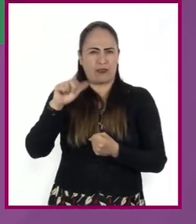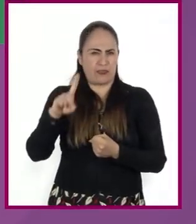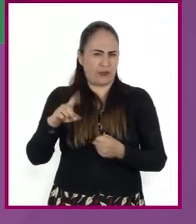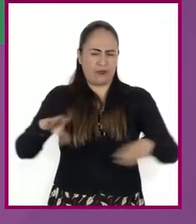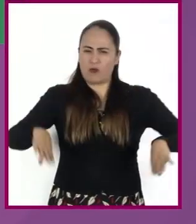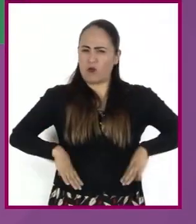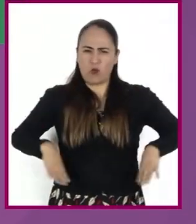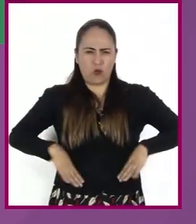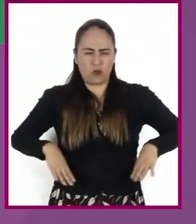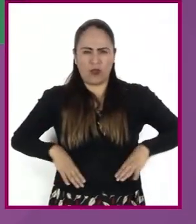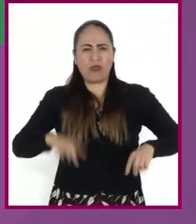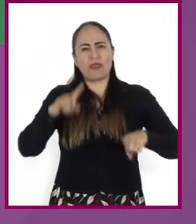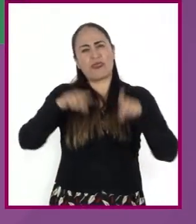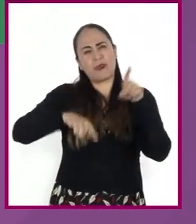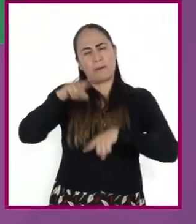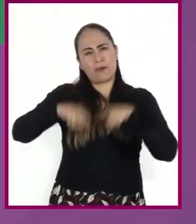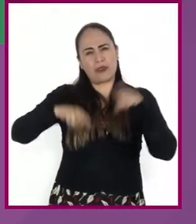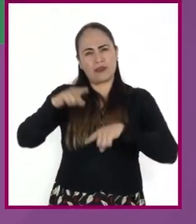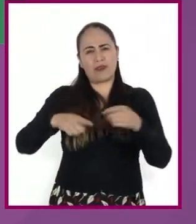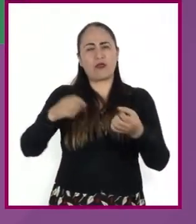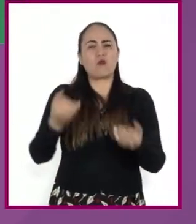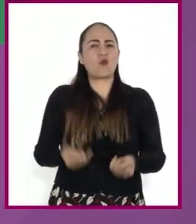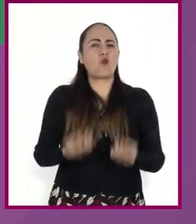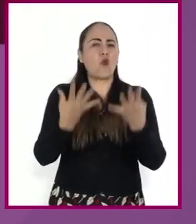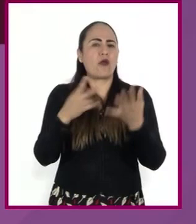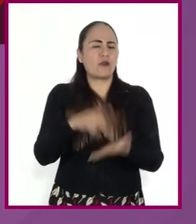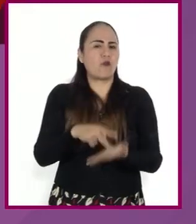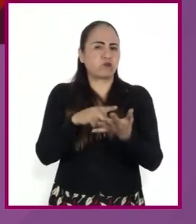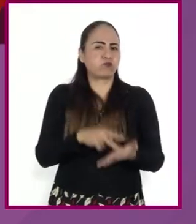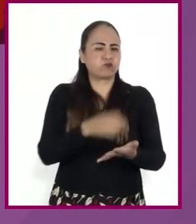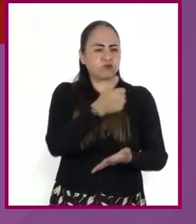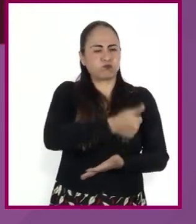la cantidad de materia o masa contenida en cada uno.